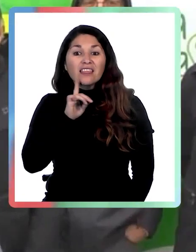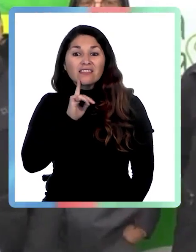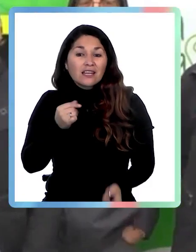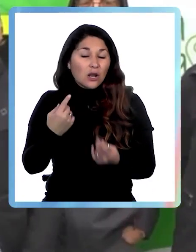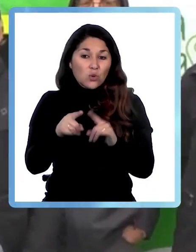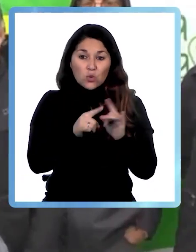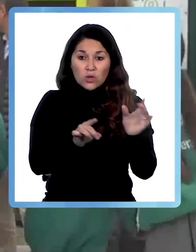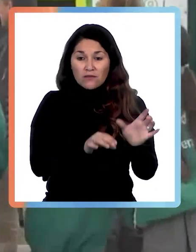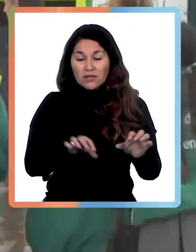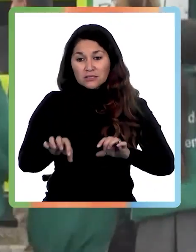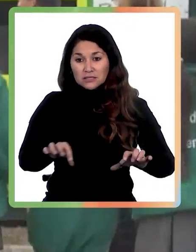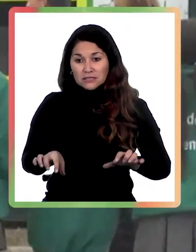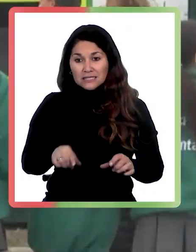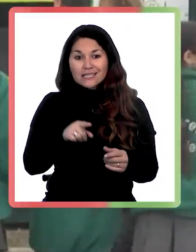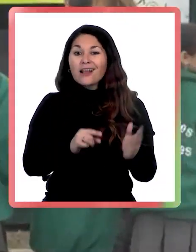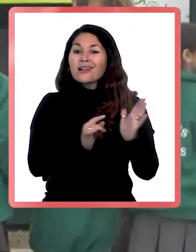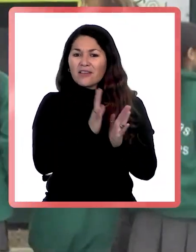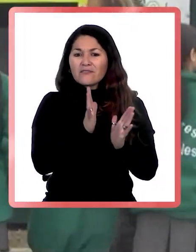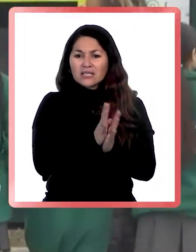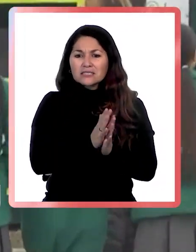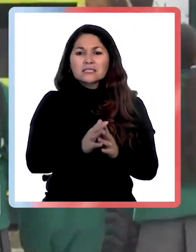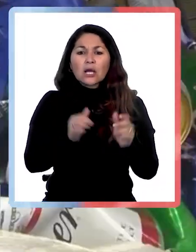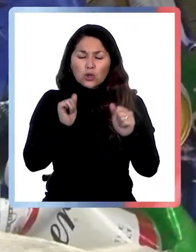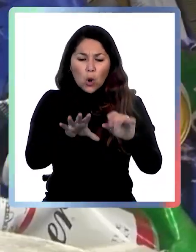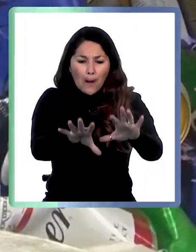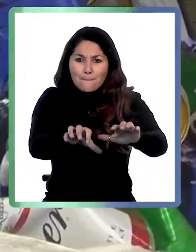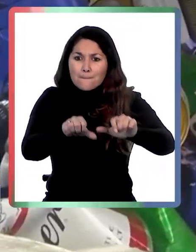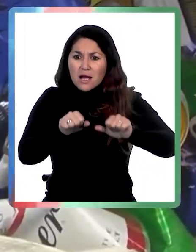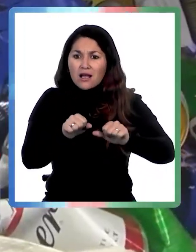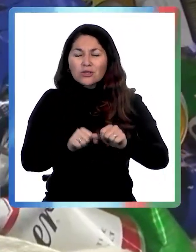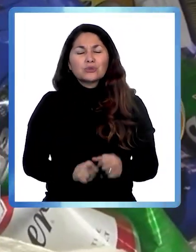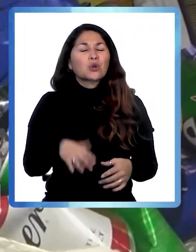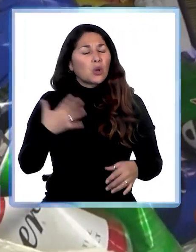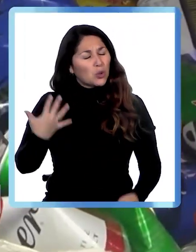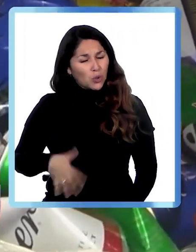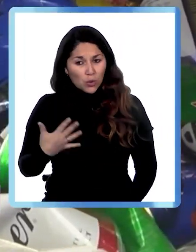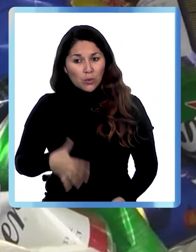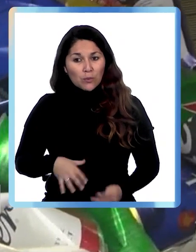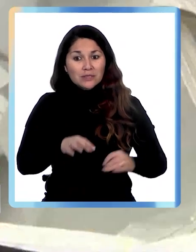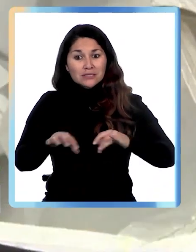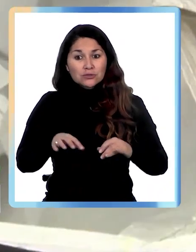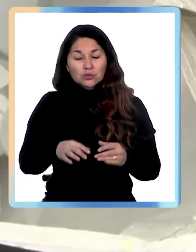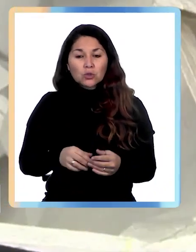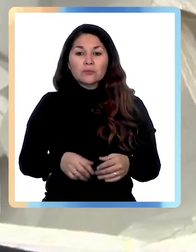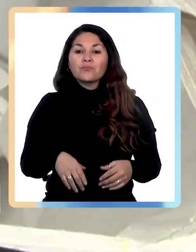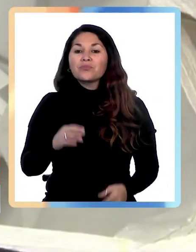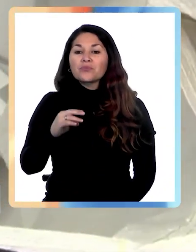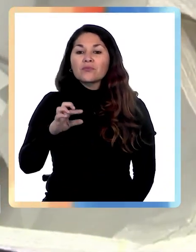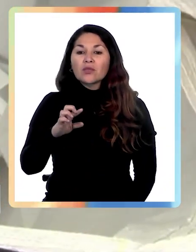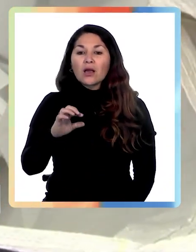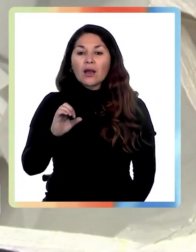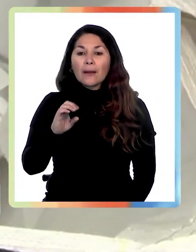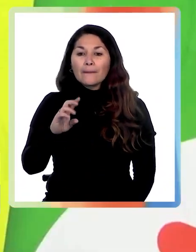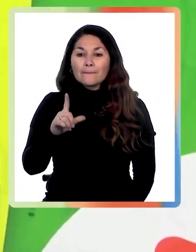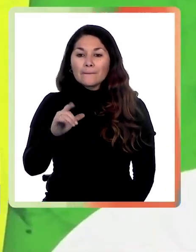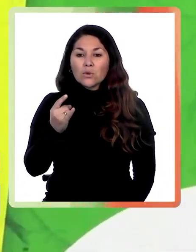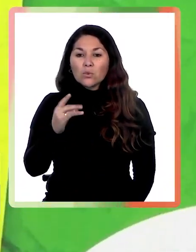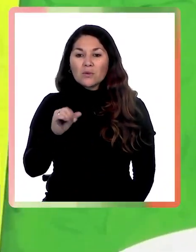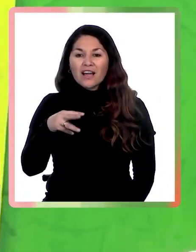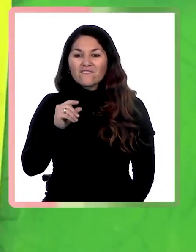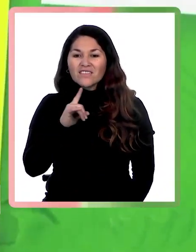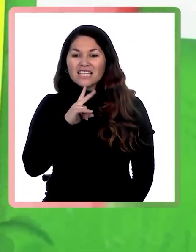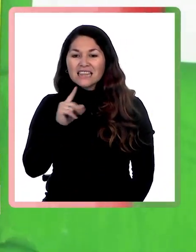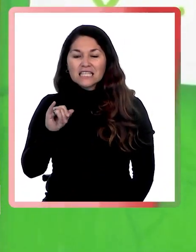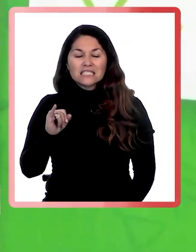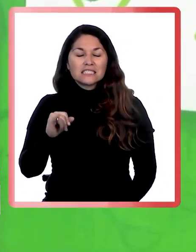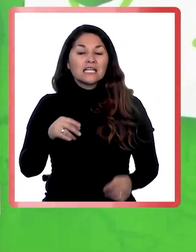nuevas materialidades a la fecha se ha logrado recolectar una importante cantidad de desechos entre ellos plumavit siendo el primer lugar en